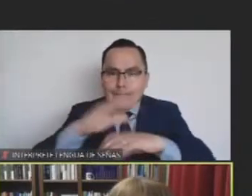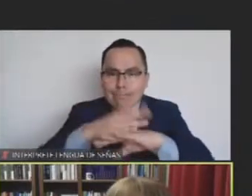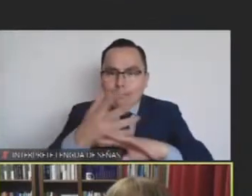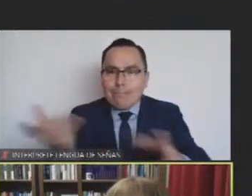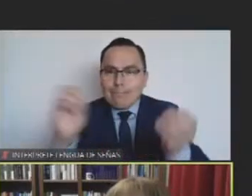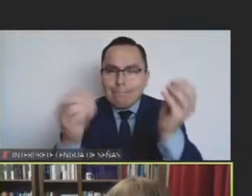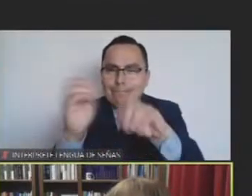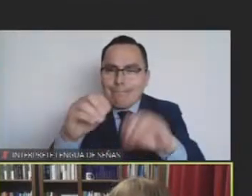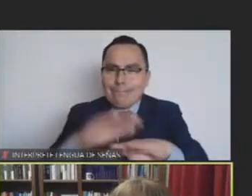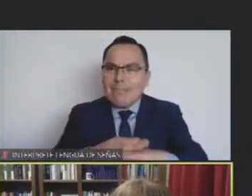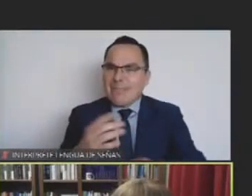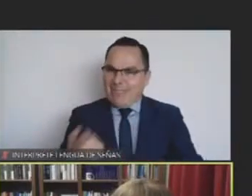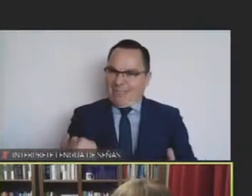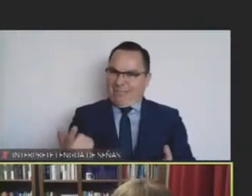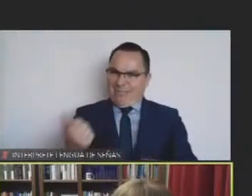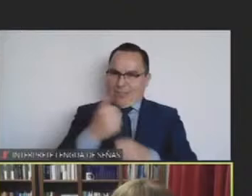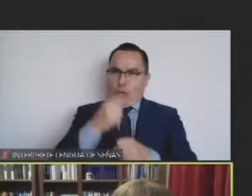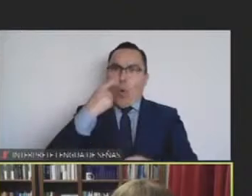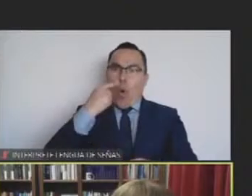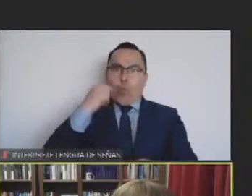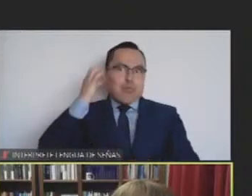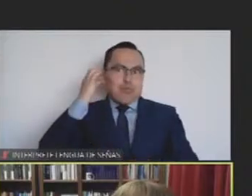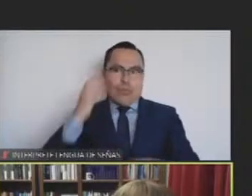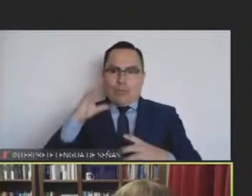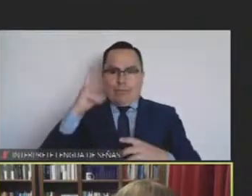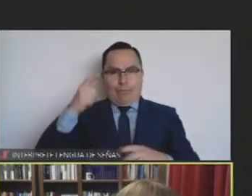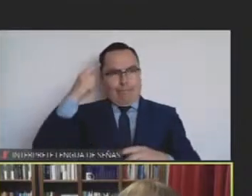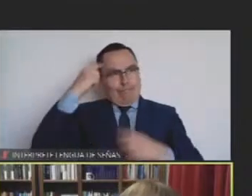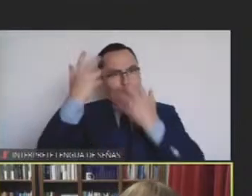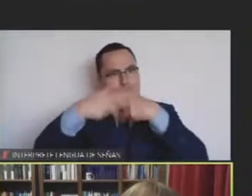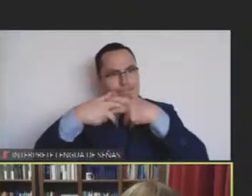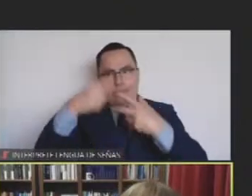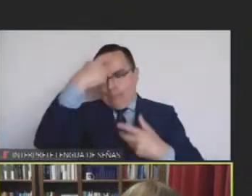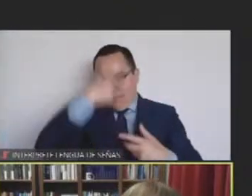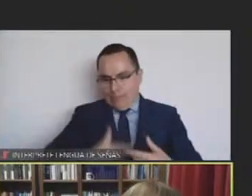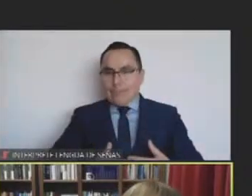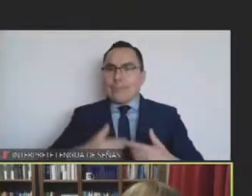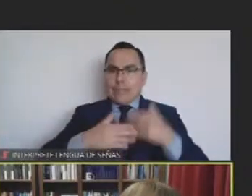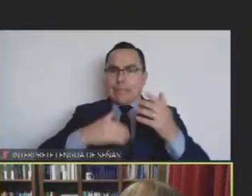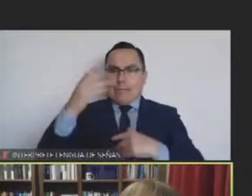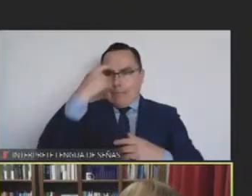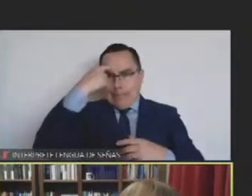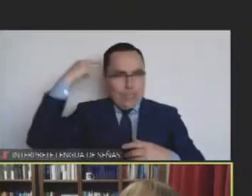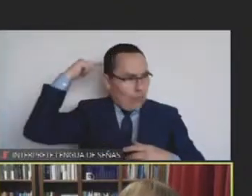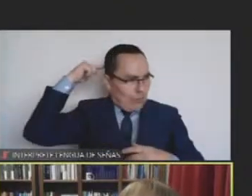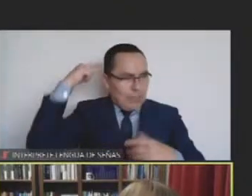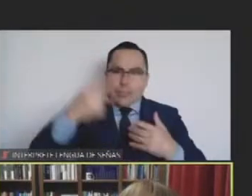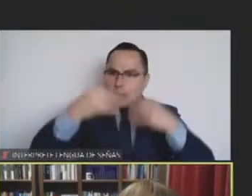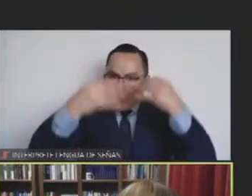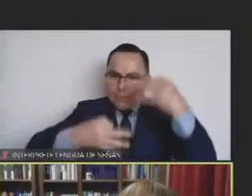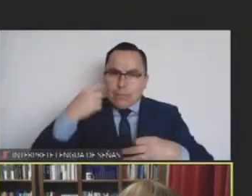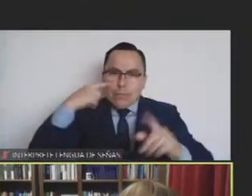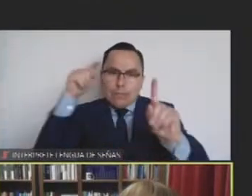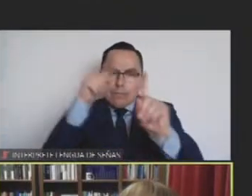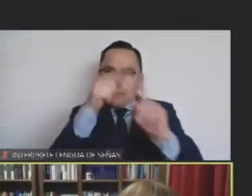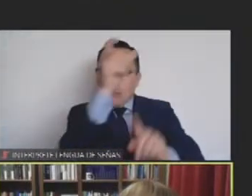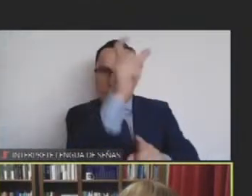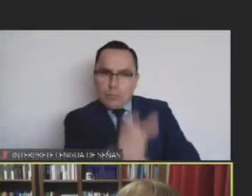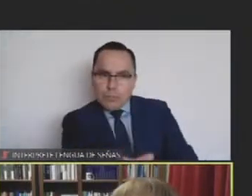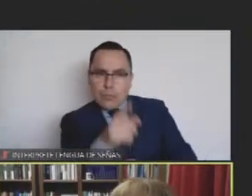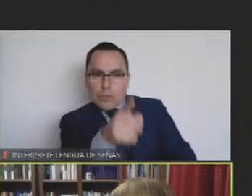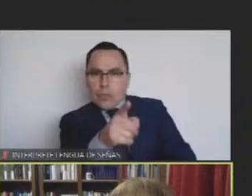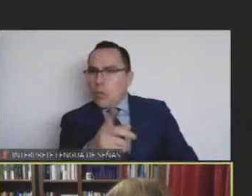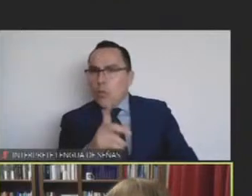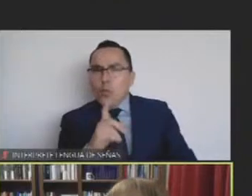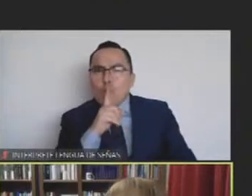jueces, pero la reflexión, ¿no es cierto?, el criterio, la conciencia que se tiene sobre el caso, sobre las personas involucradas,